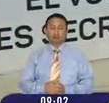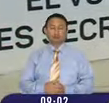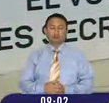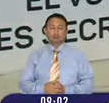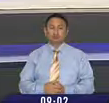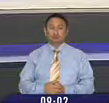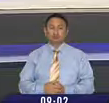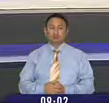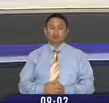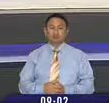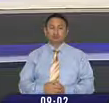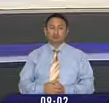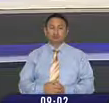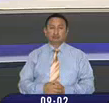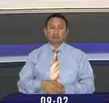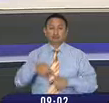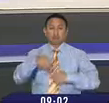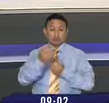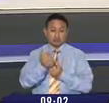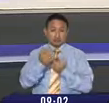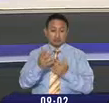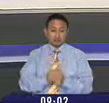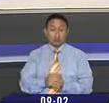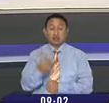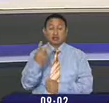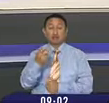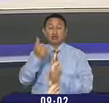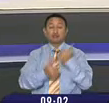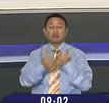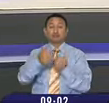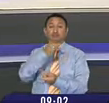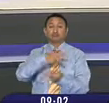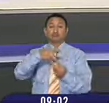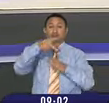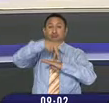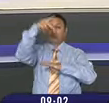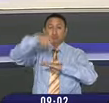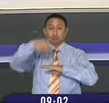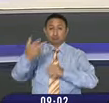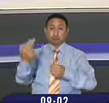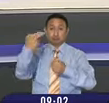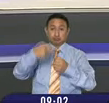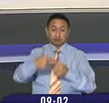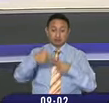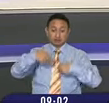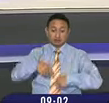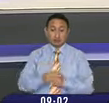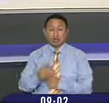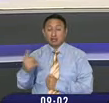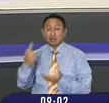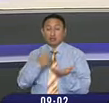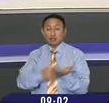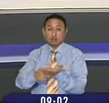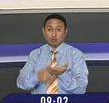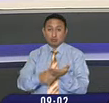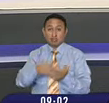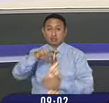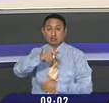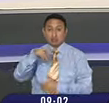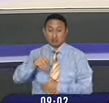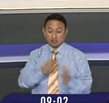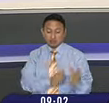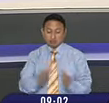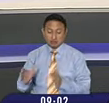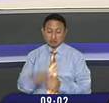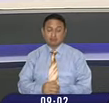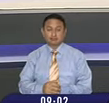Mauricio Sánchez. Vamos a contarles ahora que los 12 candidatos a la prefectura de Pichincha participaron del debate organizado por el Consejo Nacional